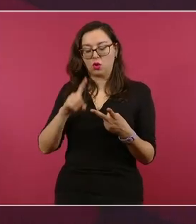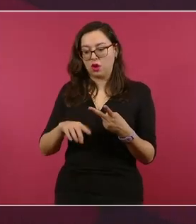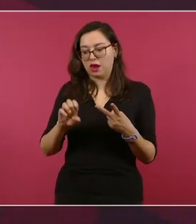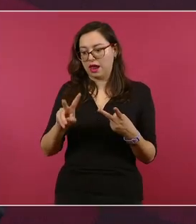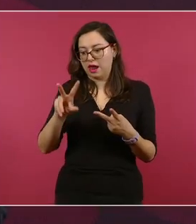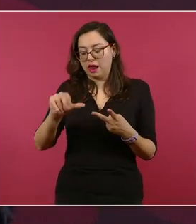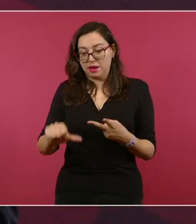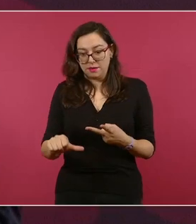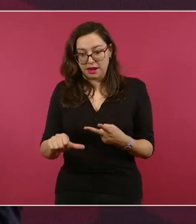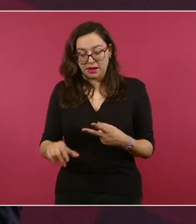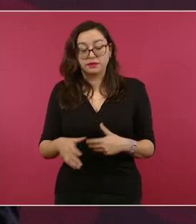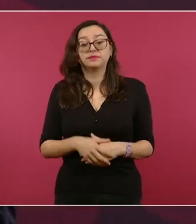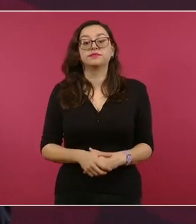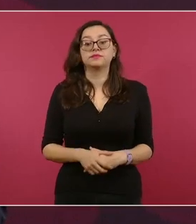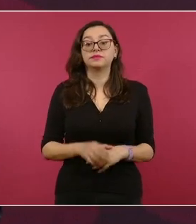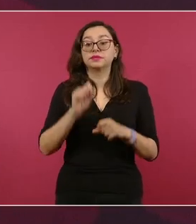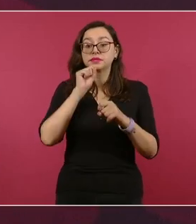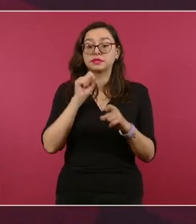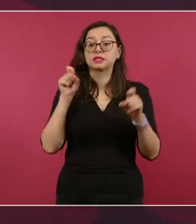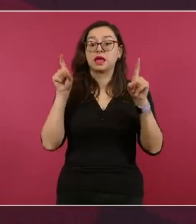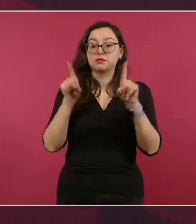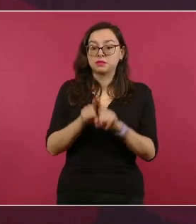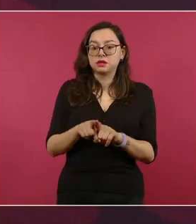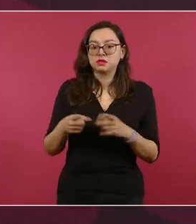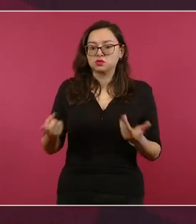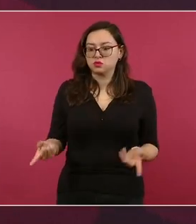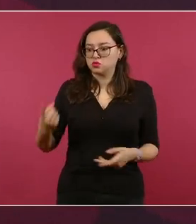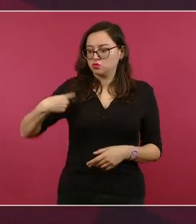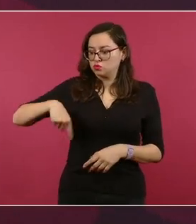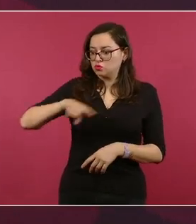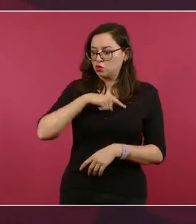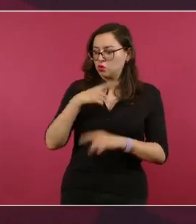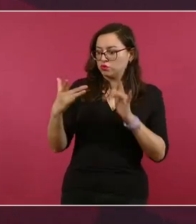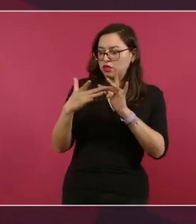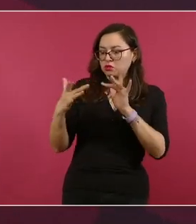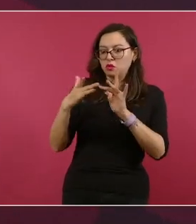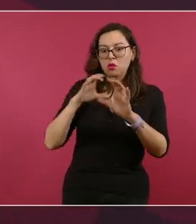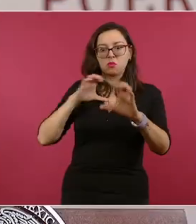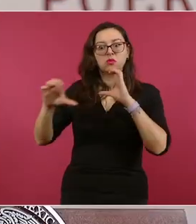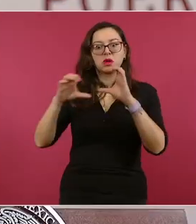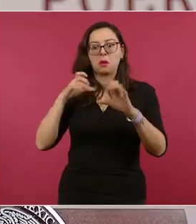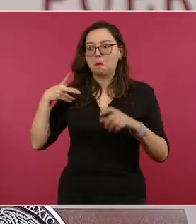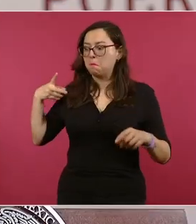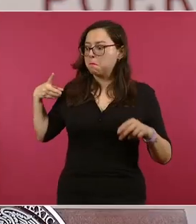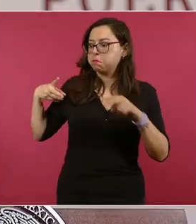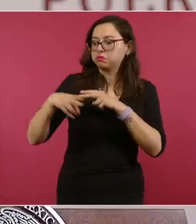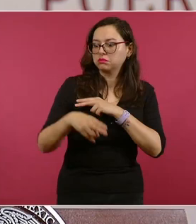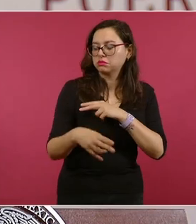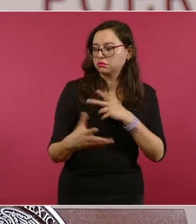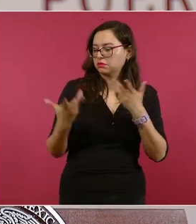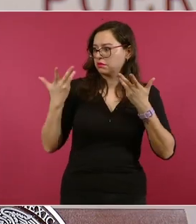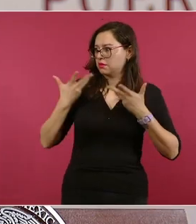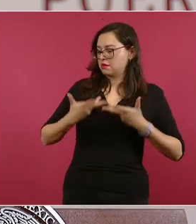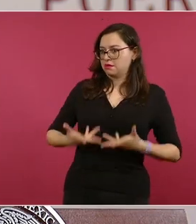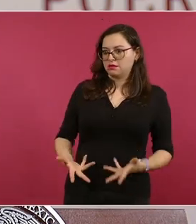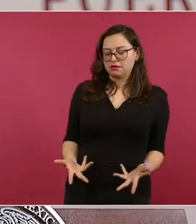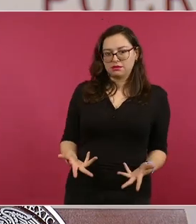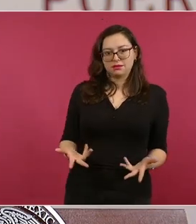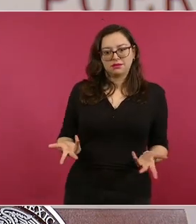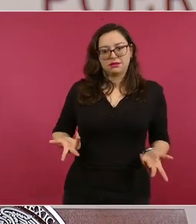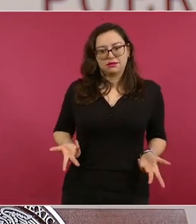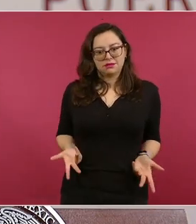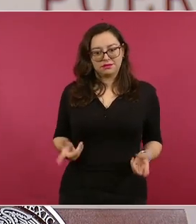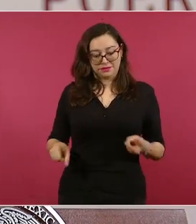diplomáticas al intervenir en nuestras comunicaciones. Viola Ecuador la Convención de Viena sobre relaciones diplomáticas al frustrar y